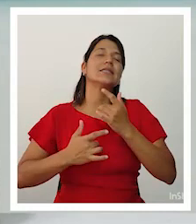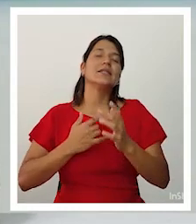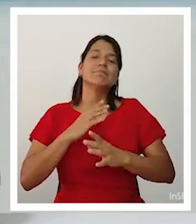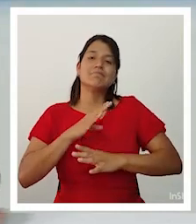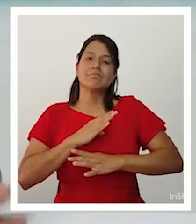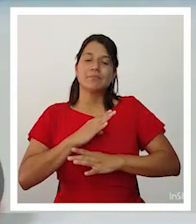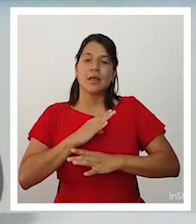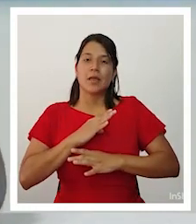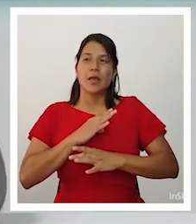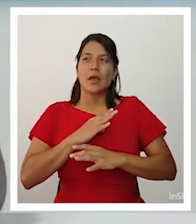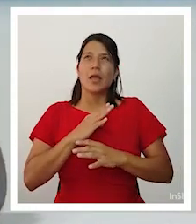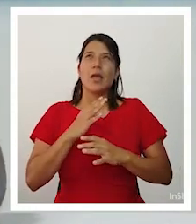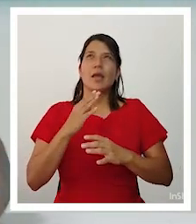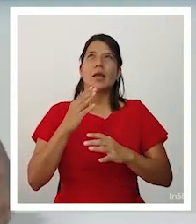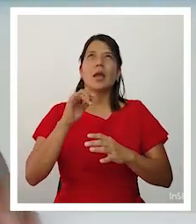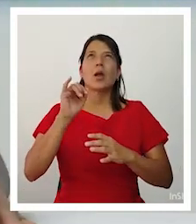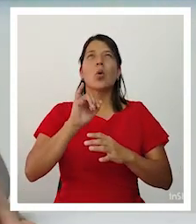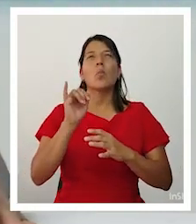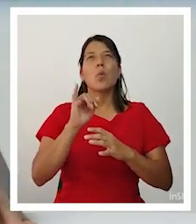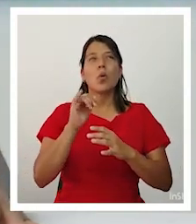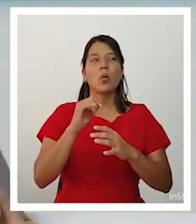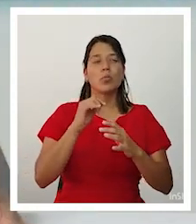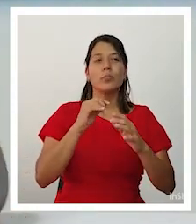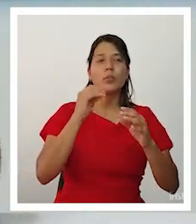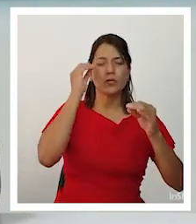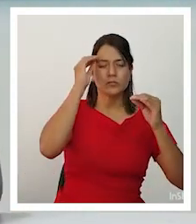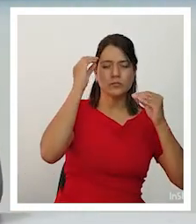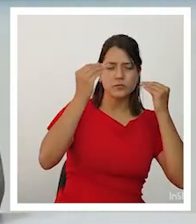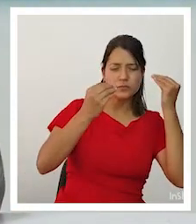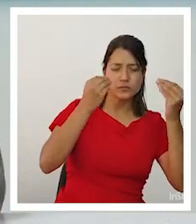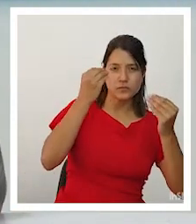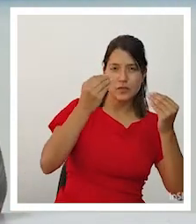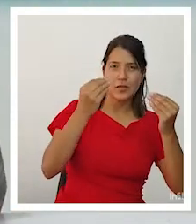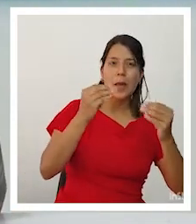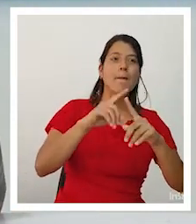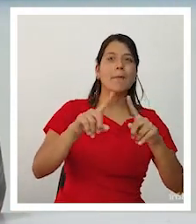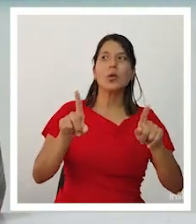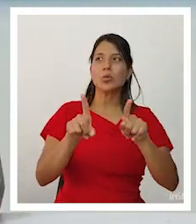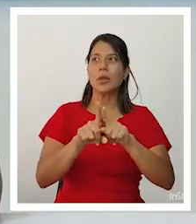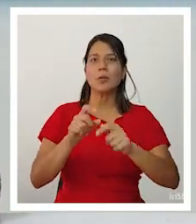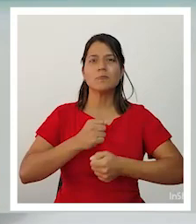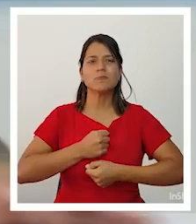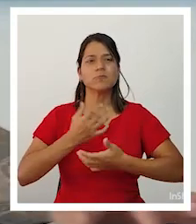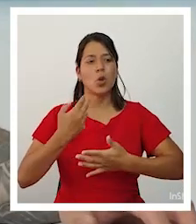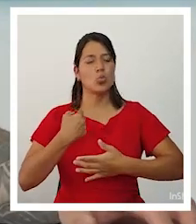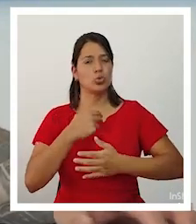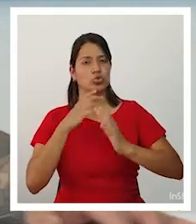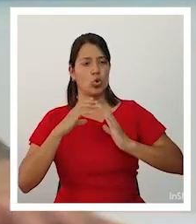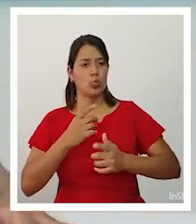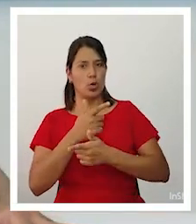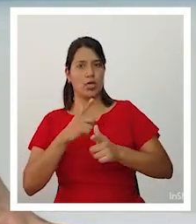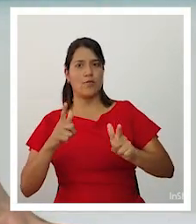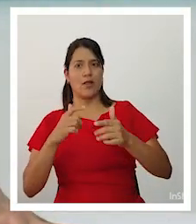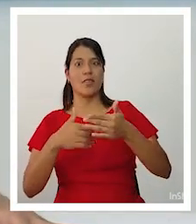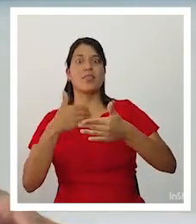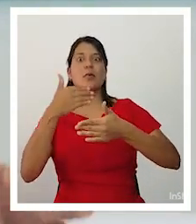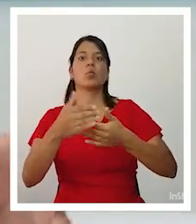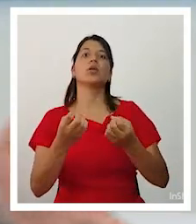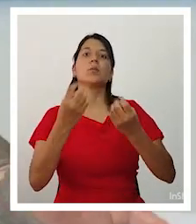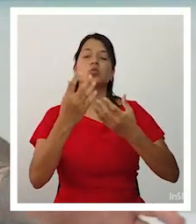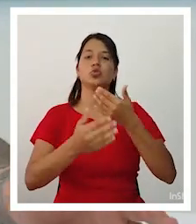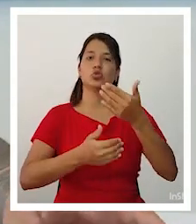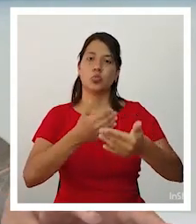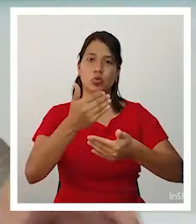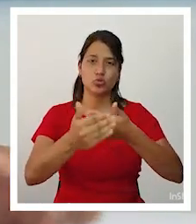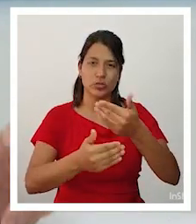de dejar esa reflexión y decir qué tan libre es nuestro cuerpo hoy en día, después de todos esos procesos que hemos vivido,